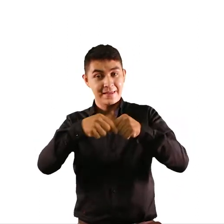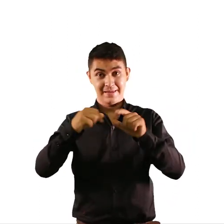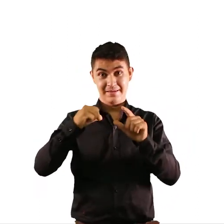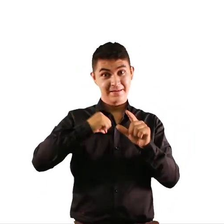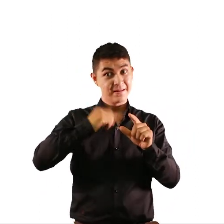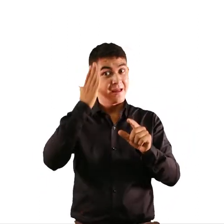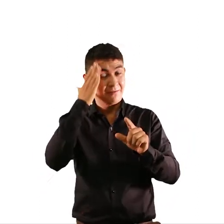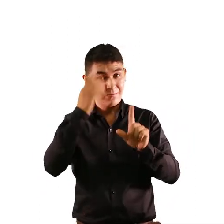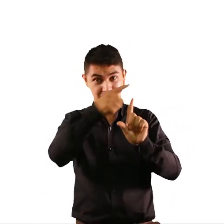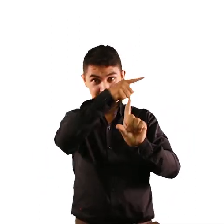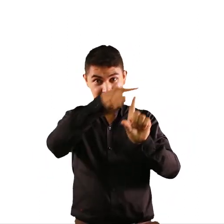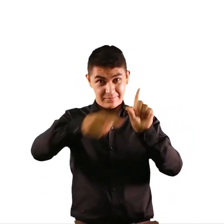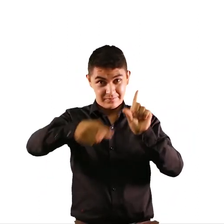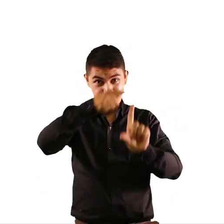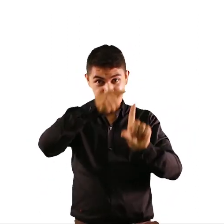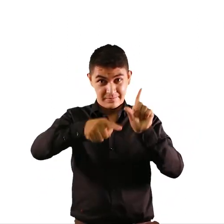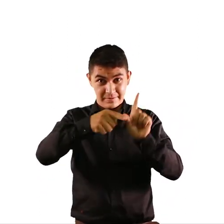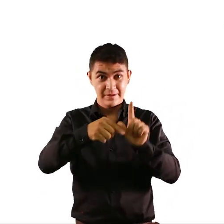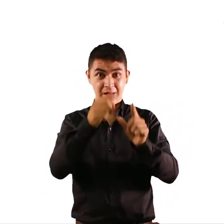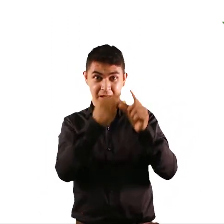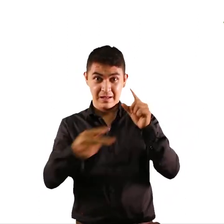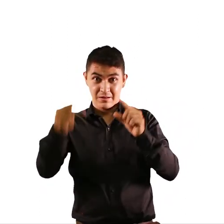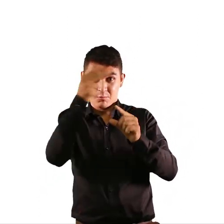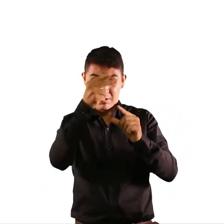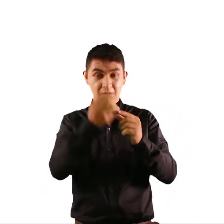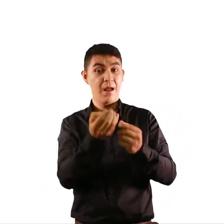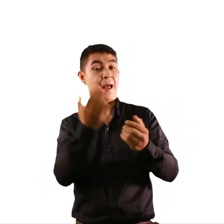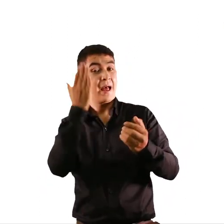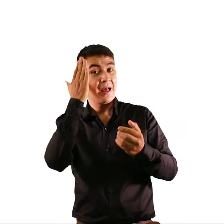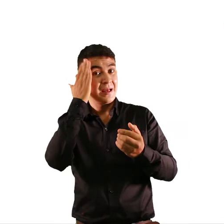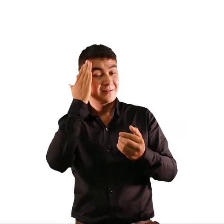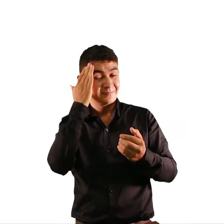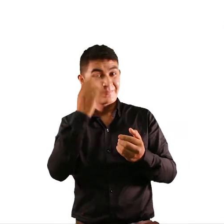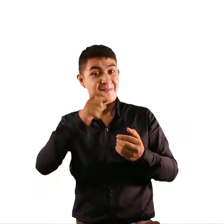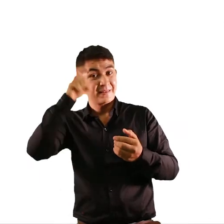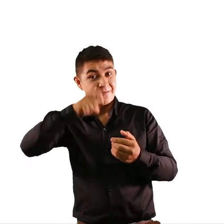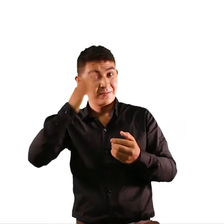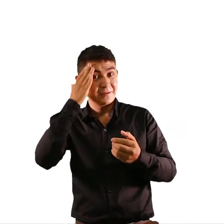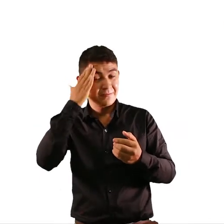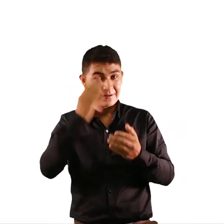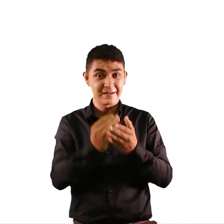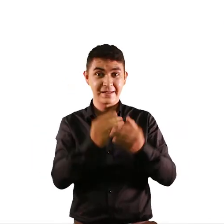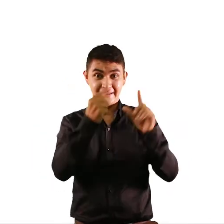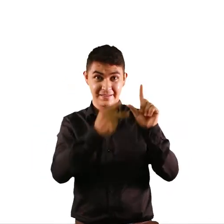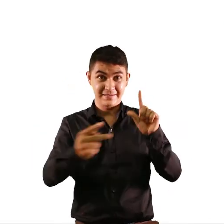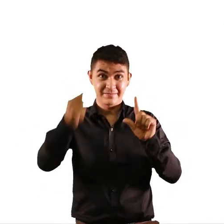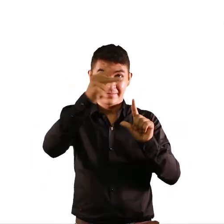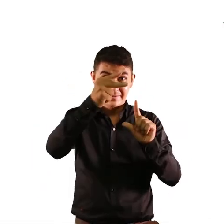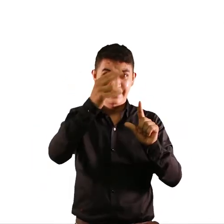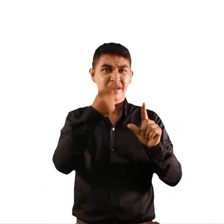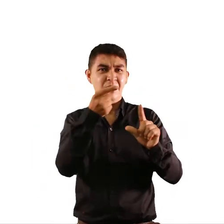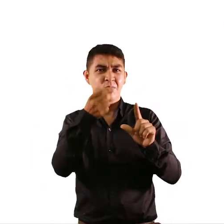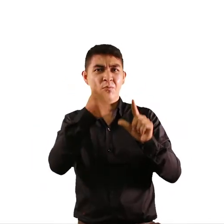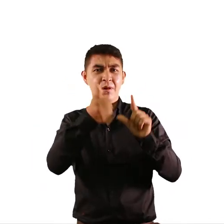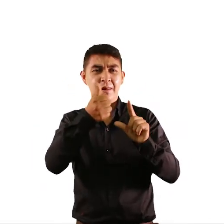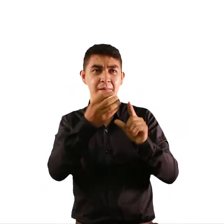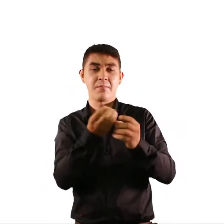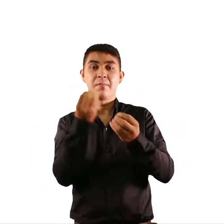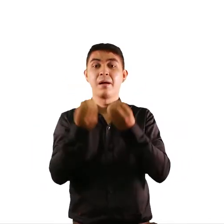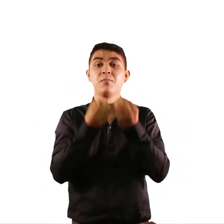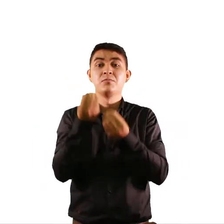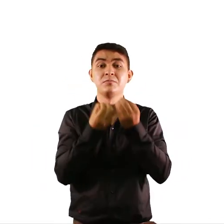cuadrado, para eliminar ese exponente vamos a usar la raíz